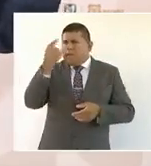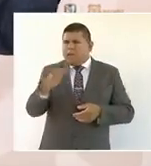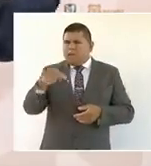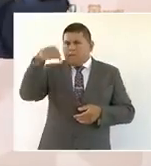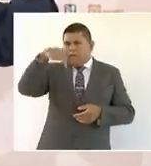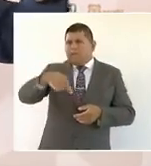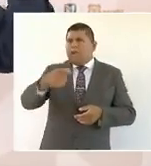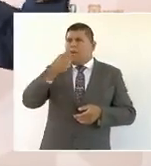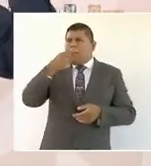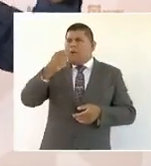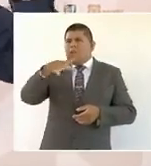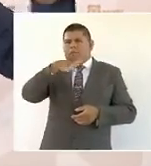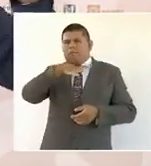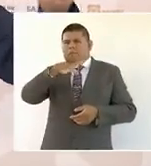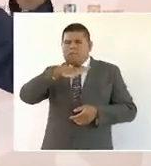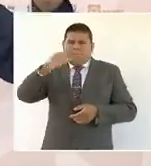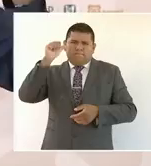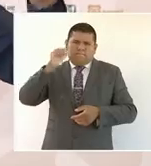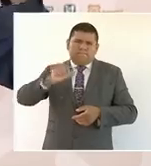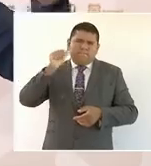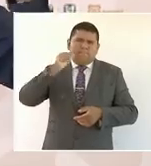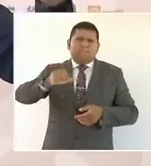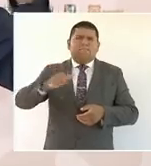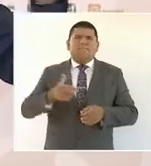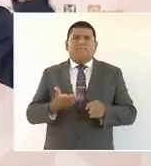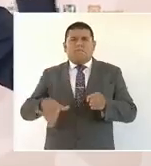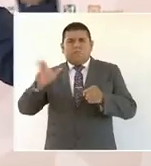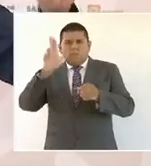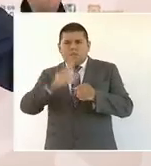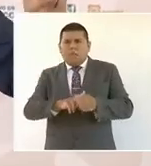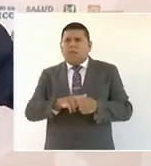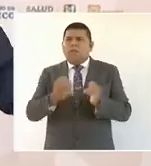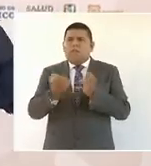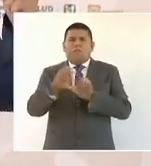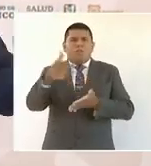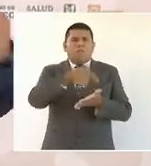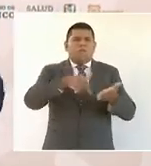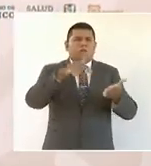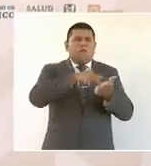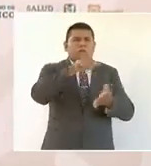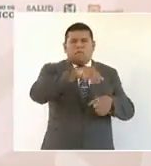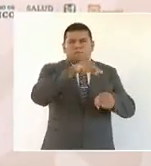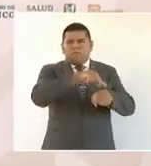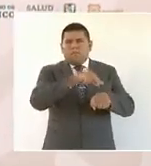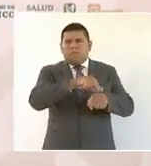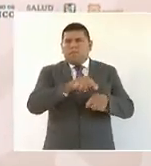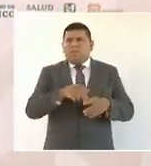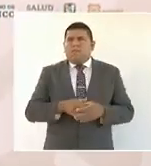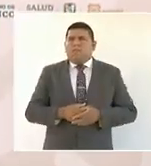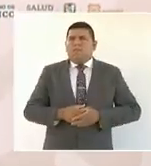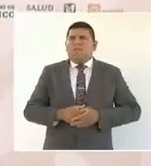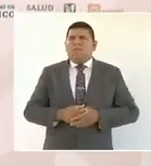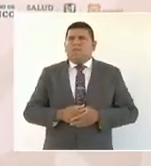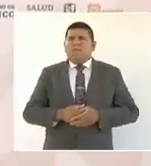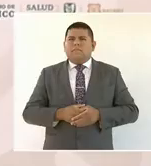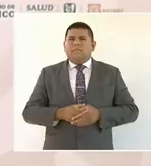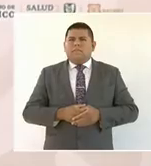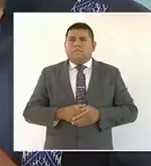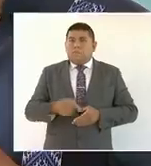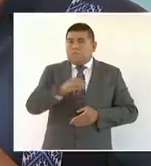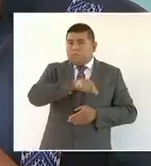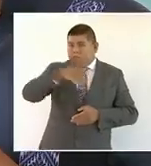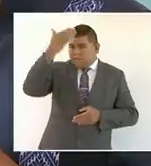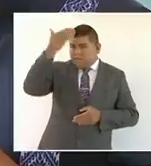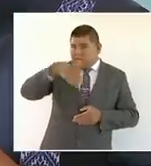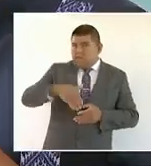los medicamentos en centros de salud y en hospitales. Saben que nos ha costado enfrentar